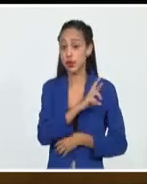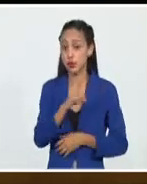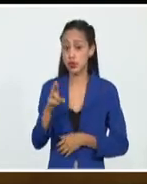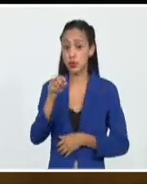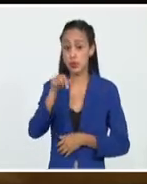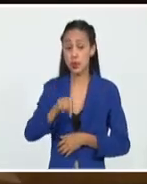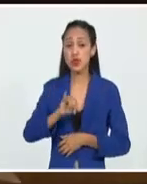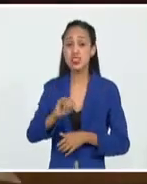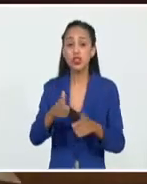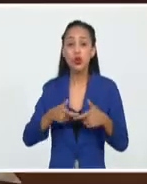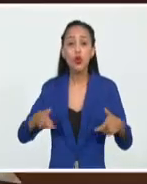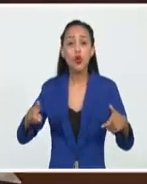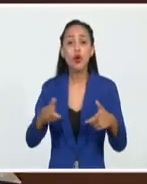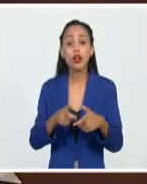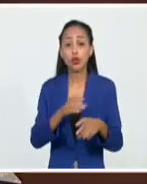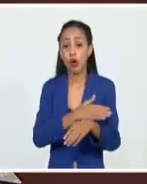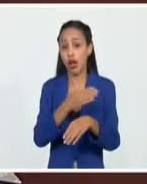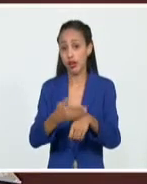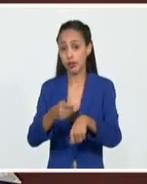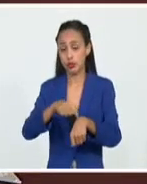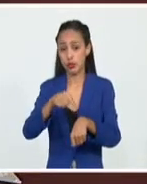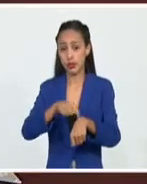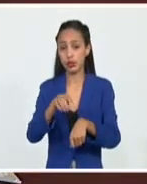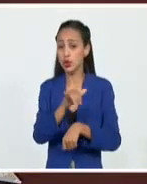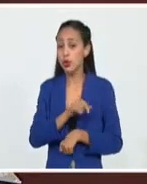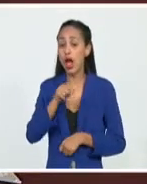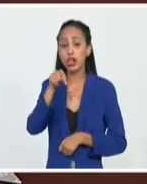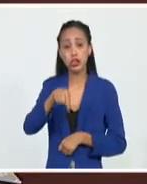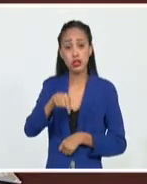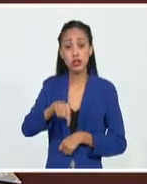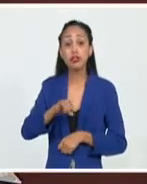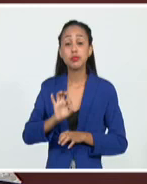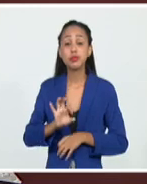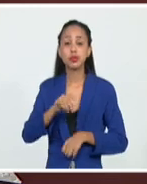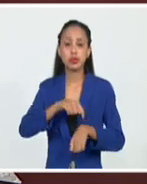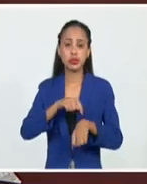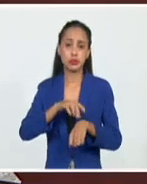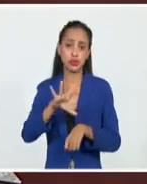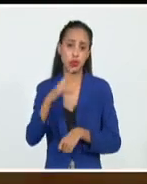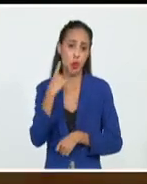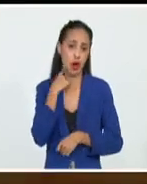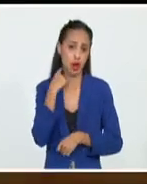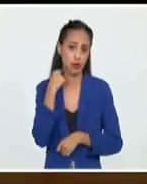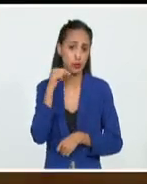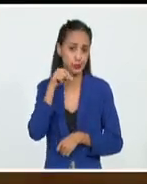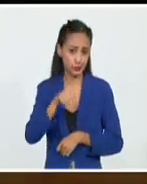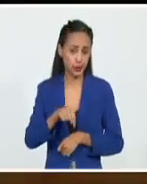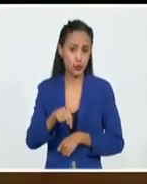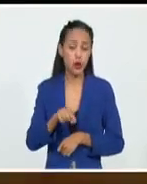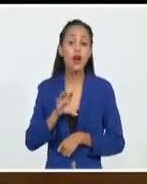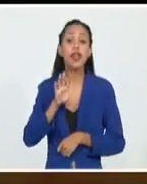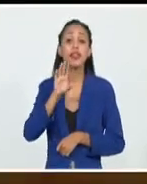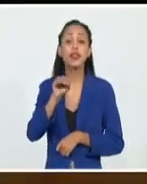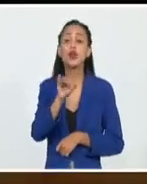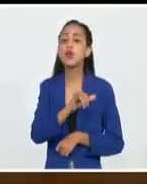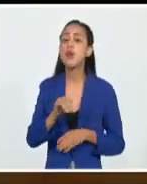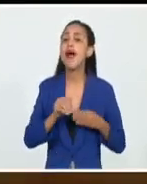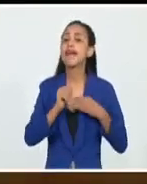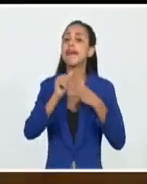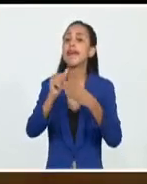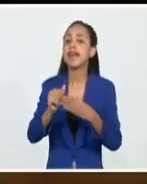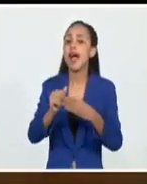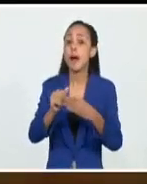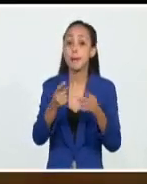el sexto congreso hasta la fecha y la actualización de estos para los 5 años venideros, dijo que constituyen la guía para encauzar